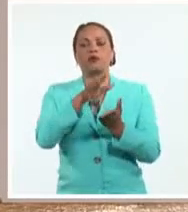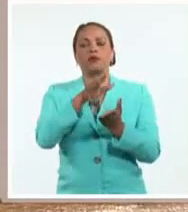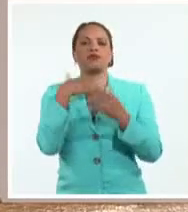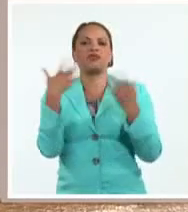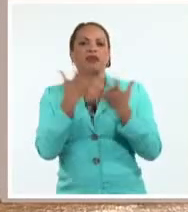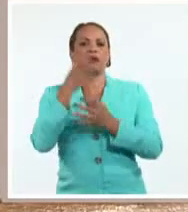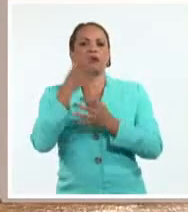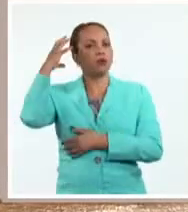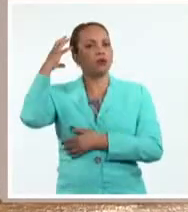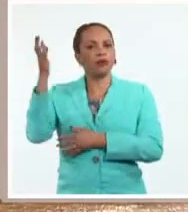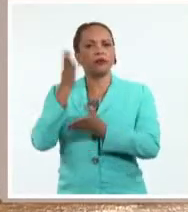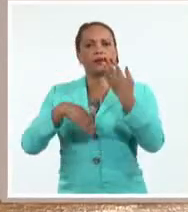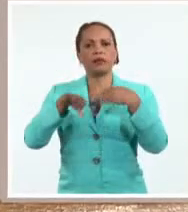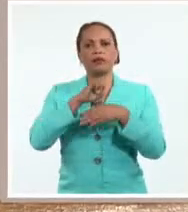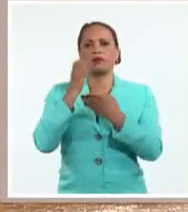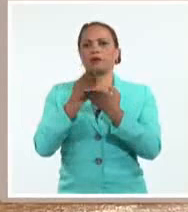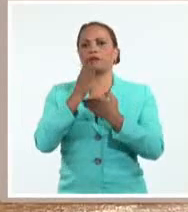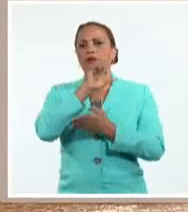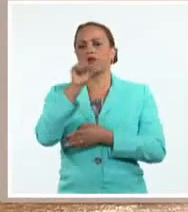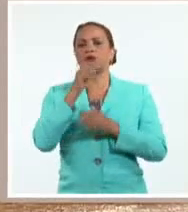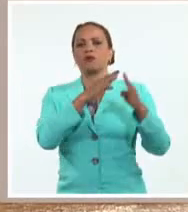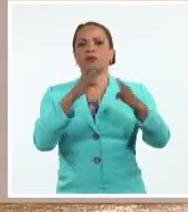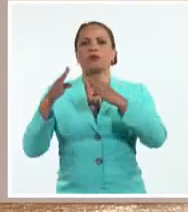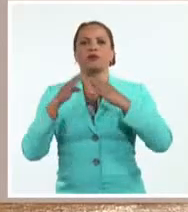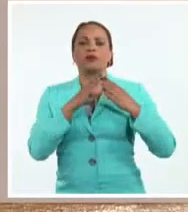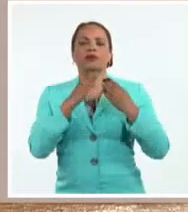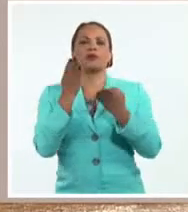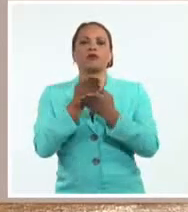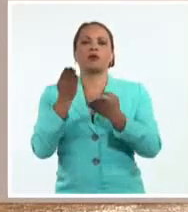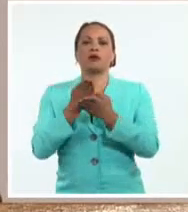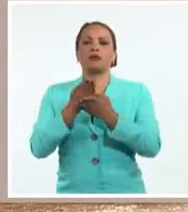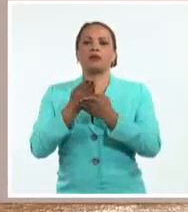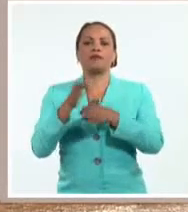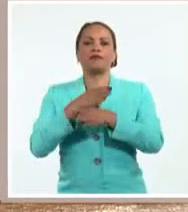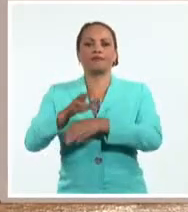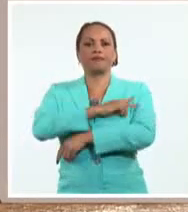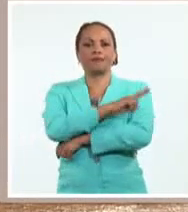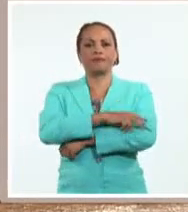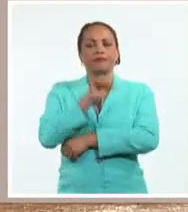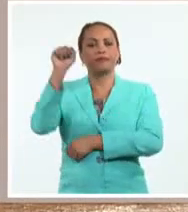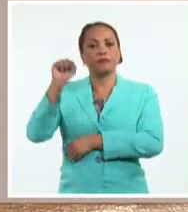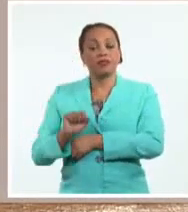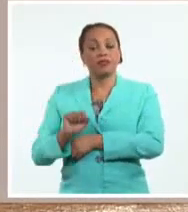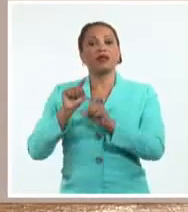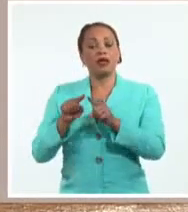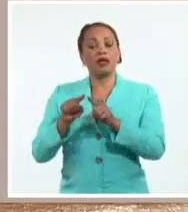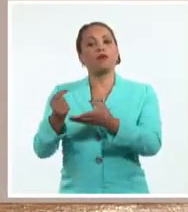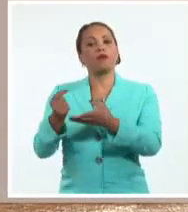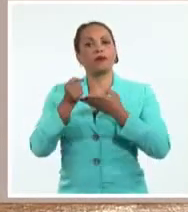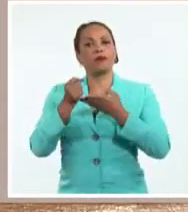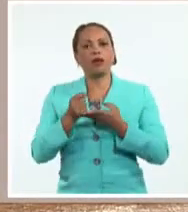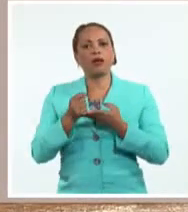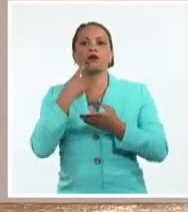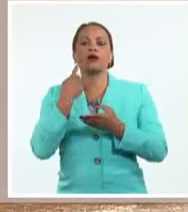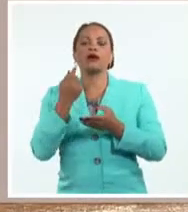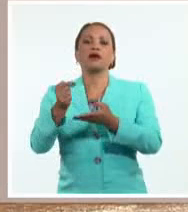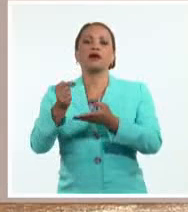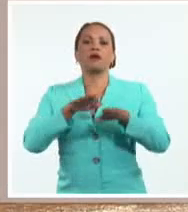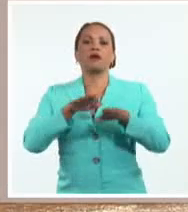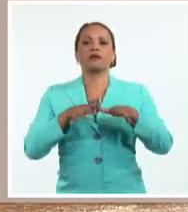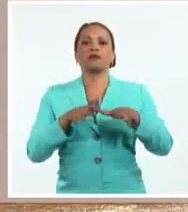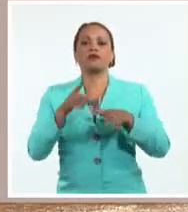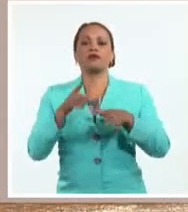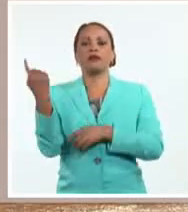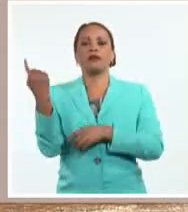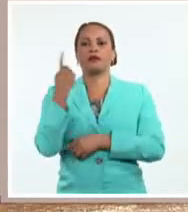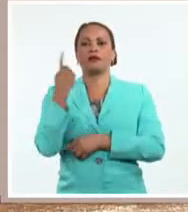los ministerios de educación y las comunidades educativas de los países del sur han puesto en marcha acciones colaborativas nacionales